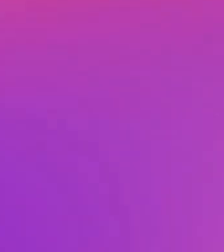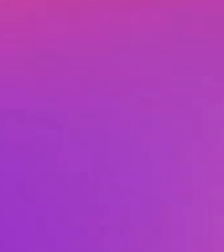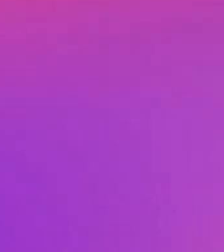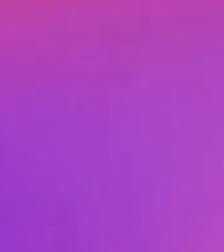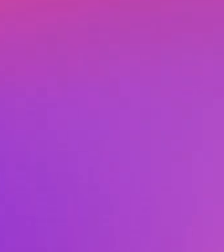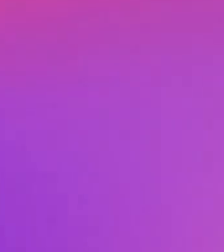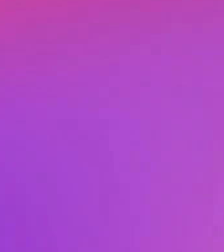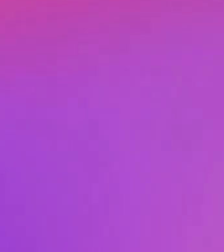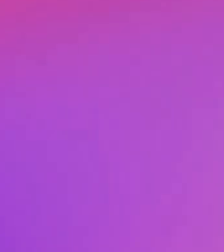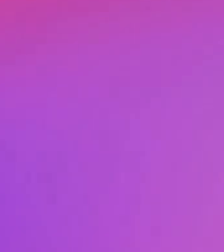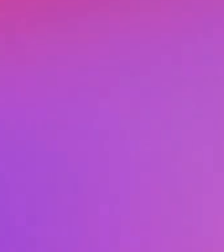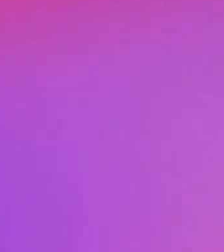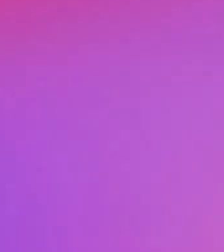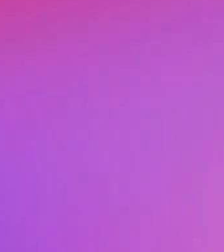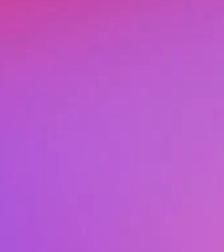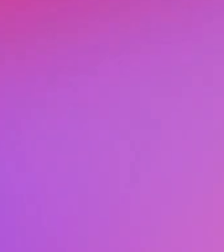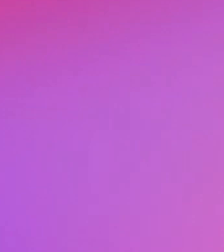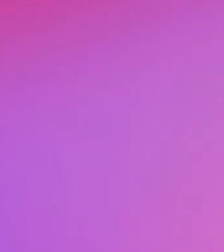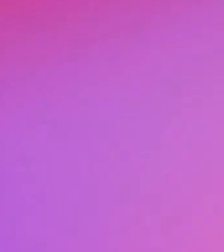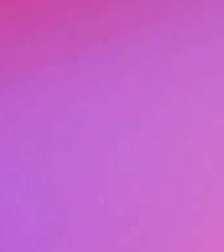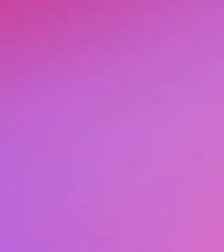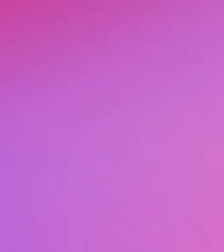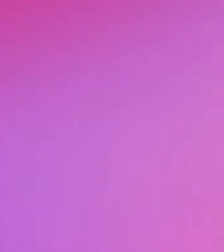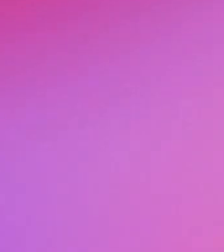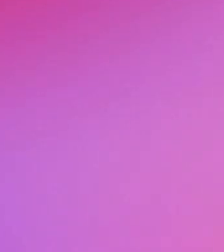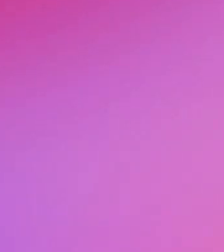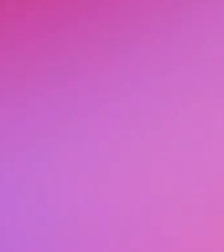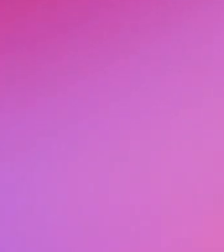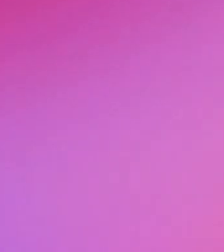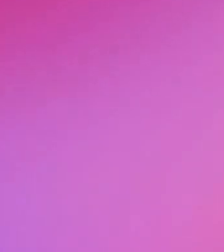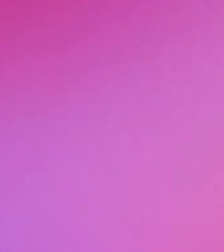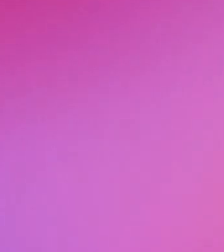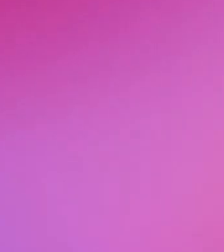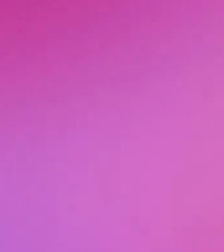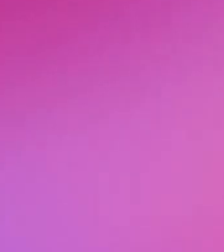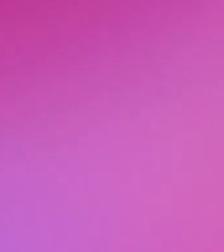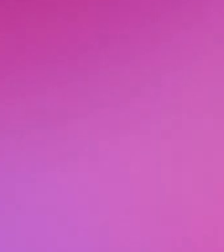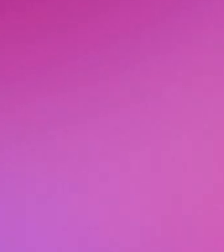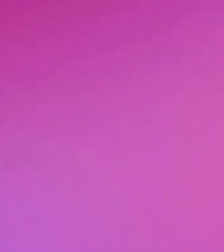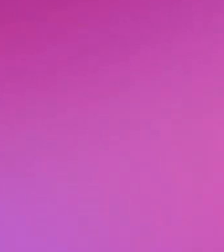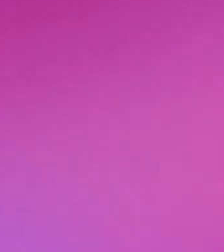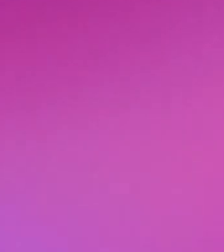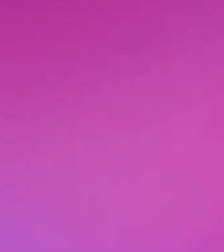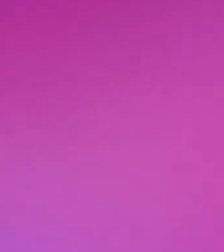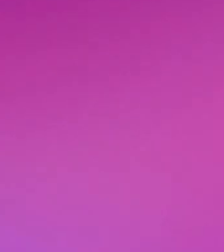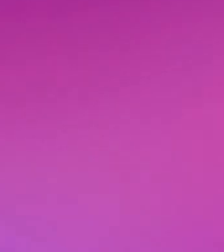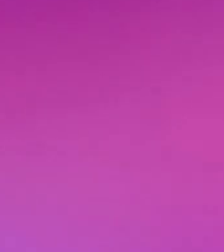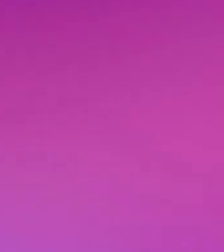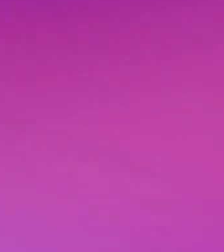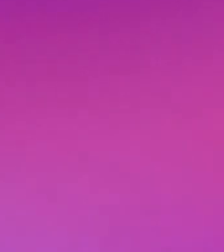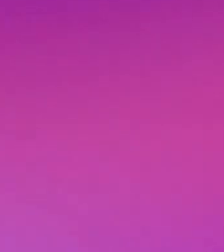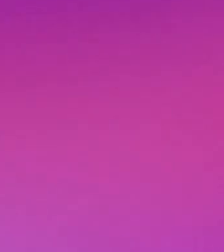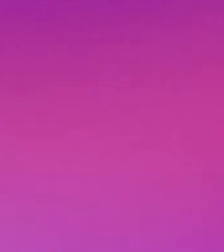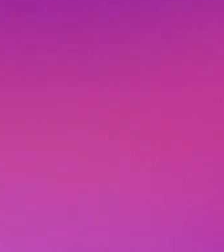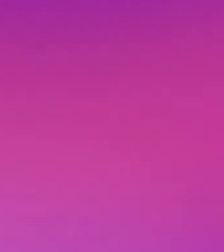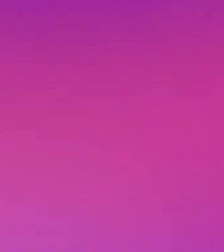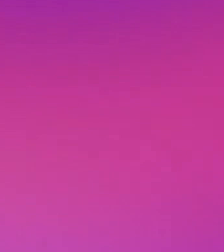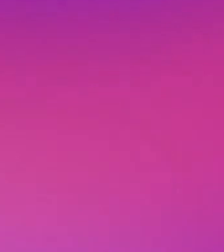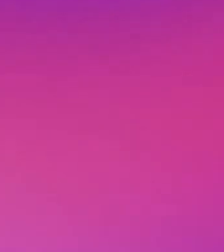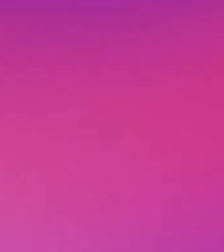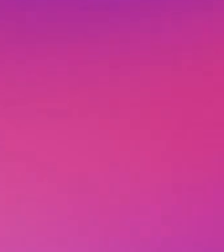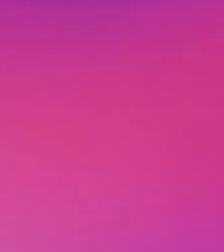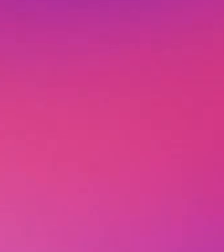23. Si requieres consultar los libros de texto en versión digital, recuerda que los puedes encontrar en la